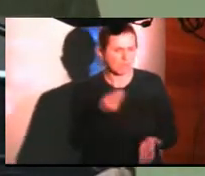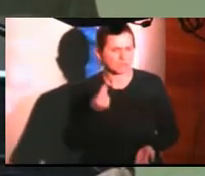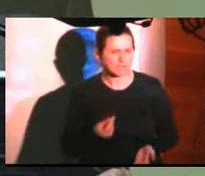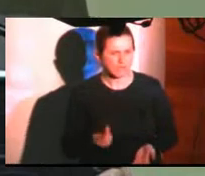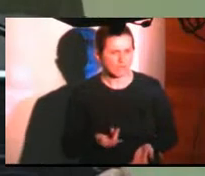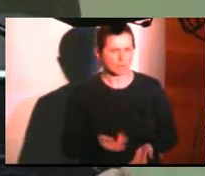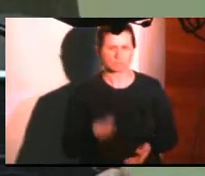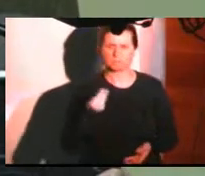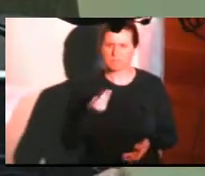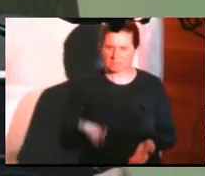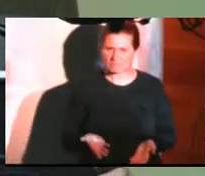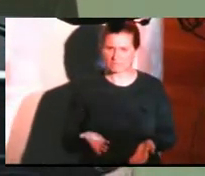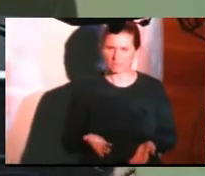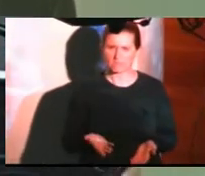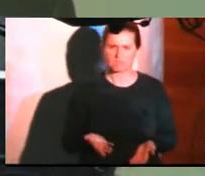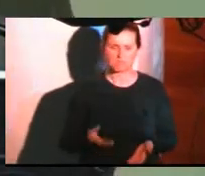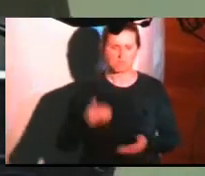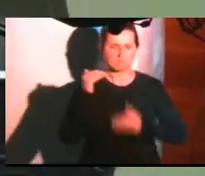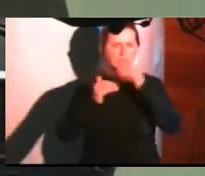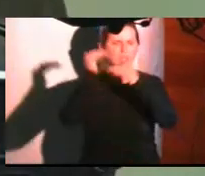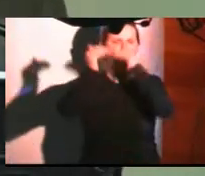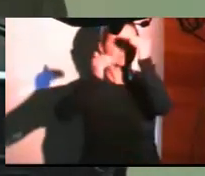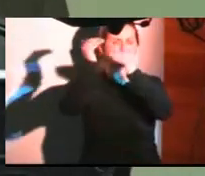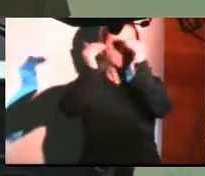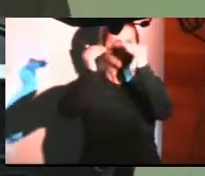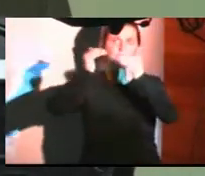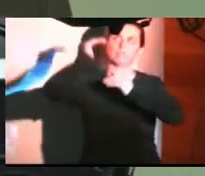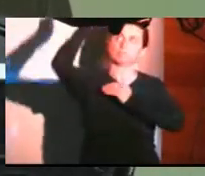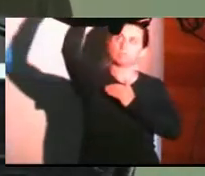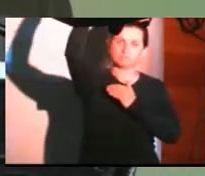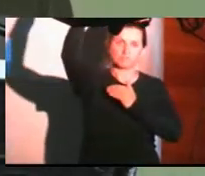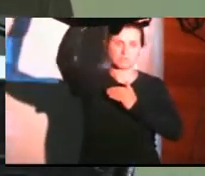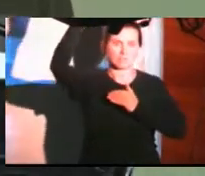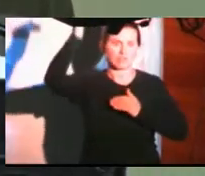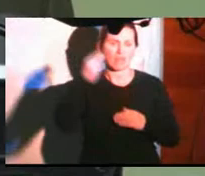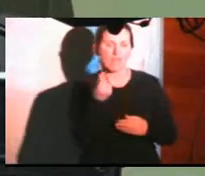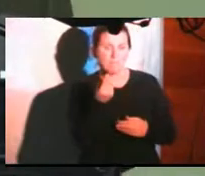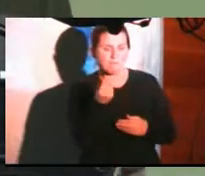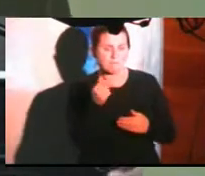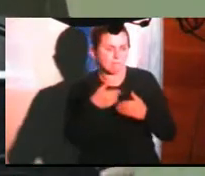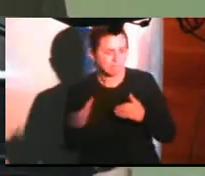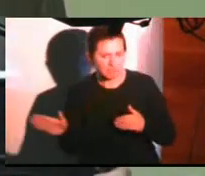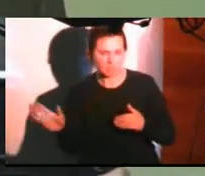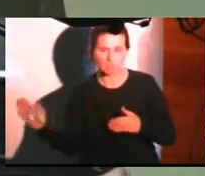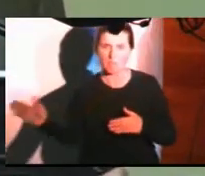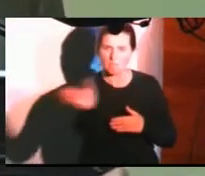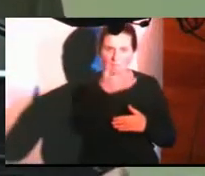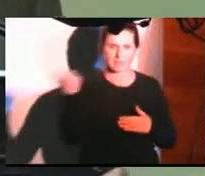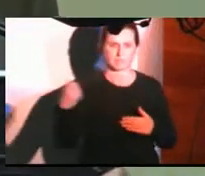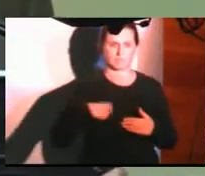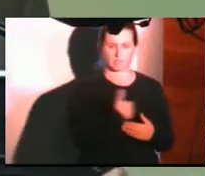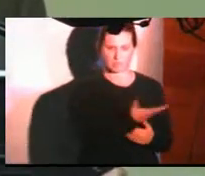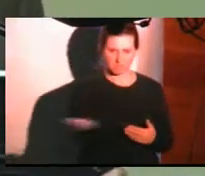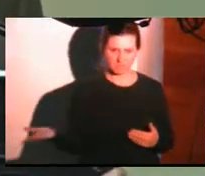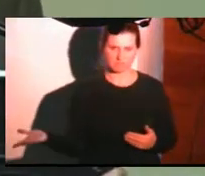sea ordenado y que la renta derrame adecuadamente sobre toda la ciudadanía. Nosotros no creemos en la teoría del